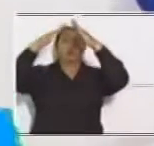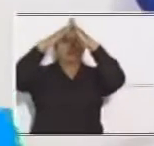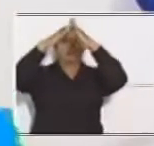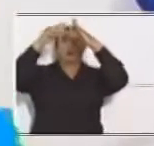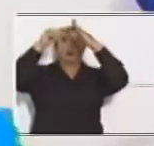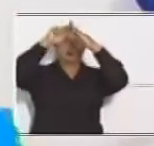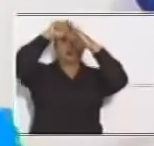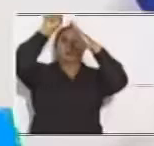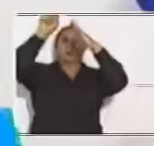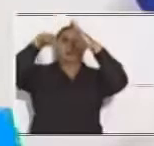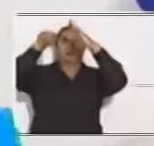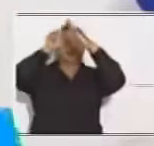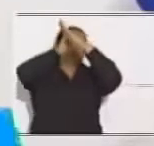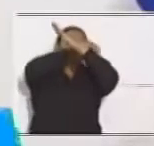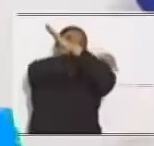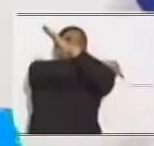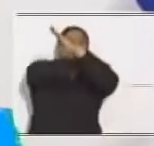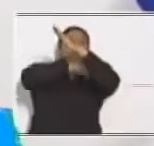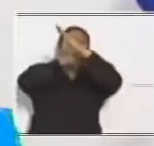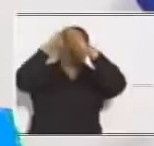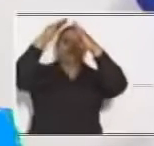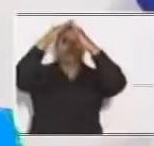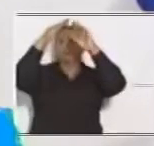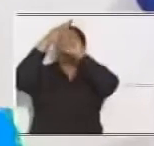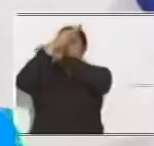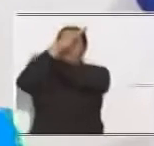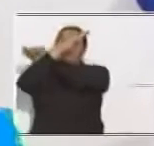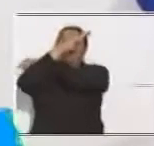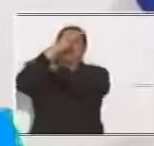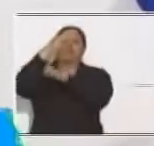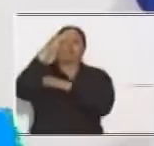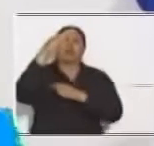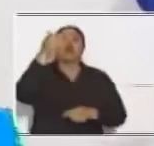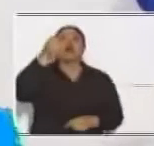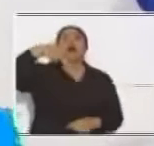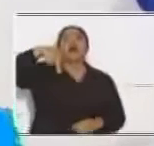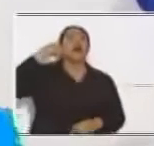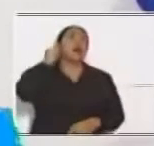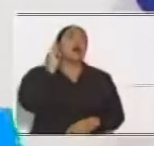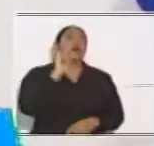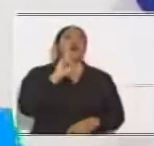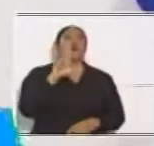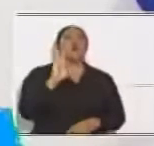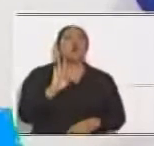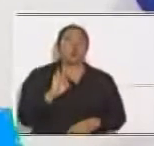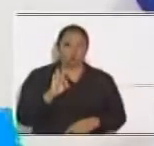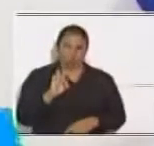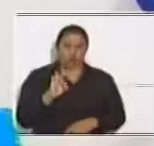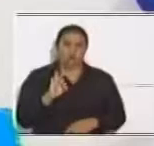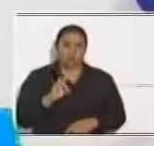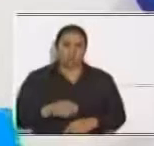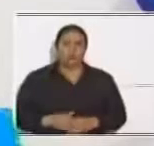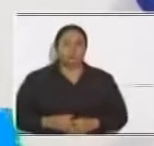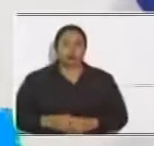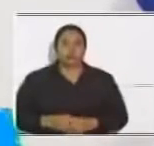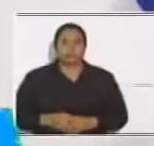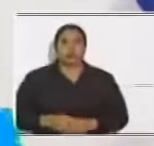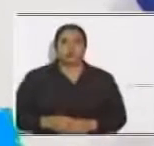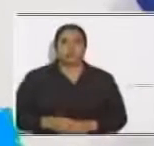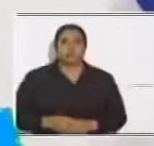¿Estamos bien? Lo repito para que lo apunten. El triángulo tiene, vamos